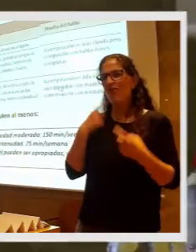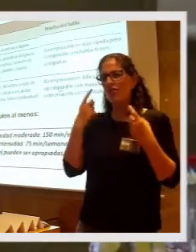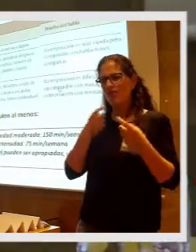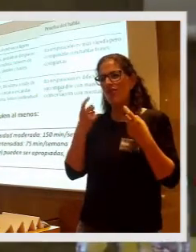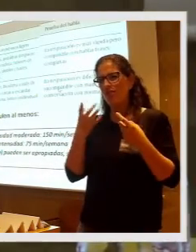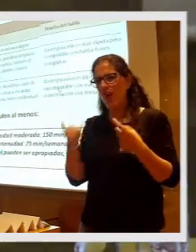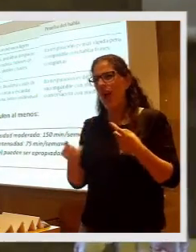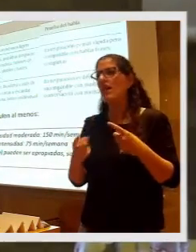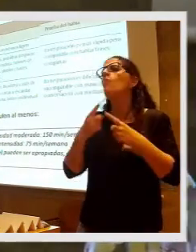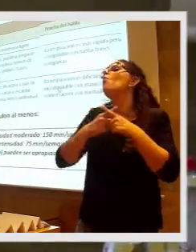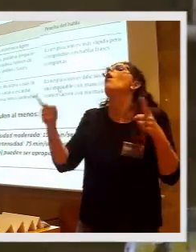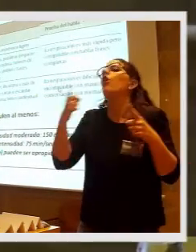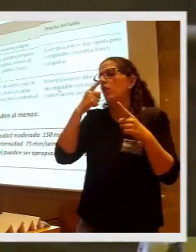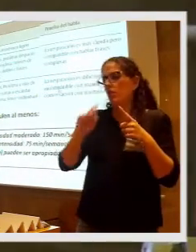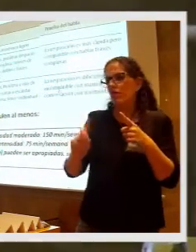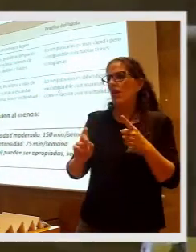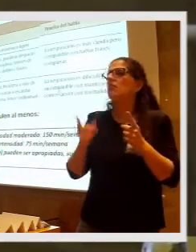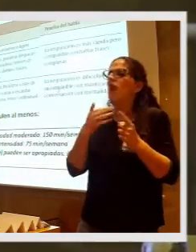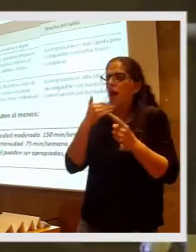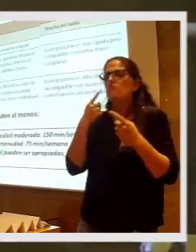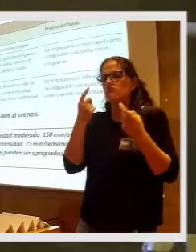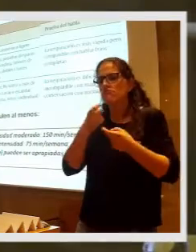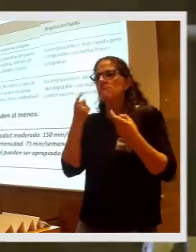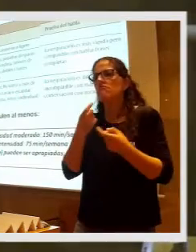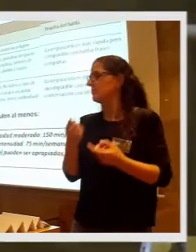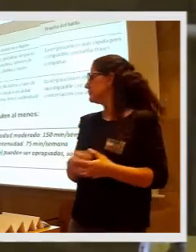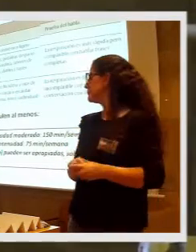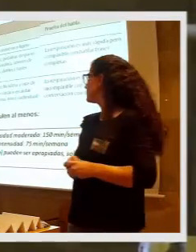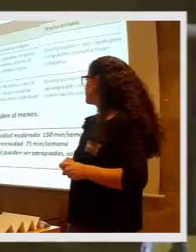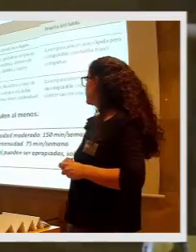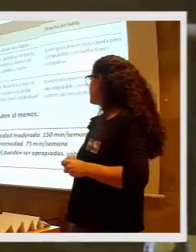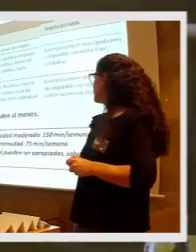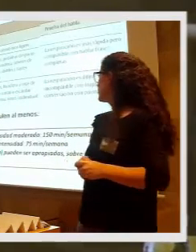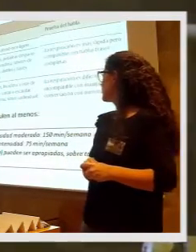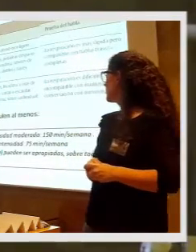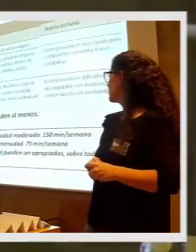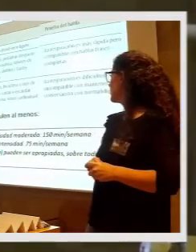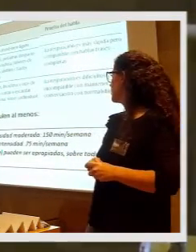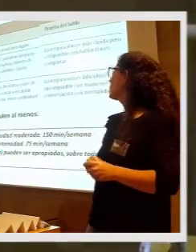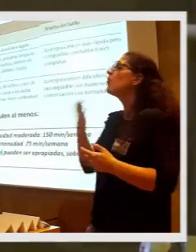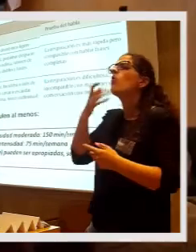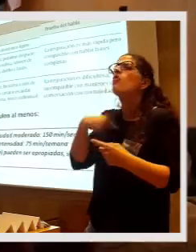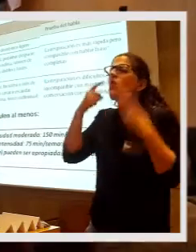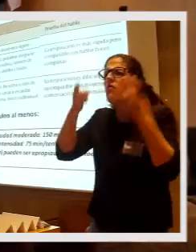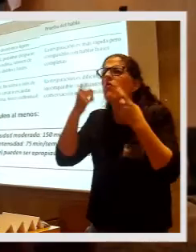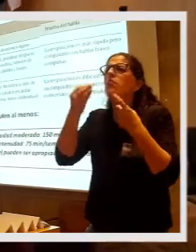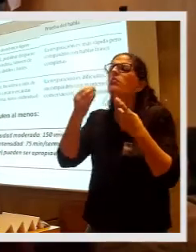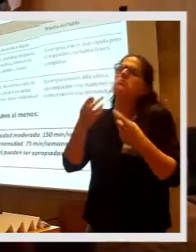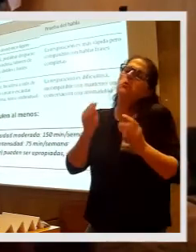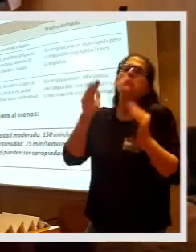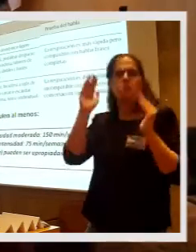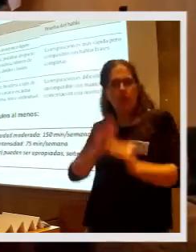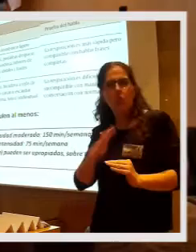mantener una conversación con la persona que fuéramos al lado, ¿de acuerdo? Si es intensa, evidentemente, con algo menos